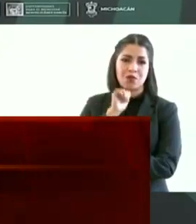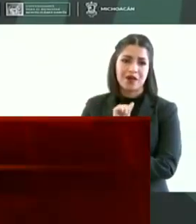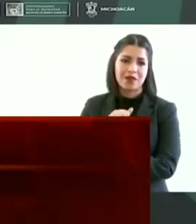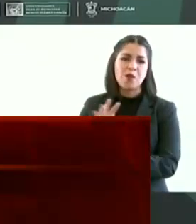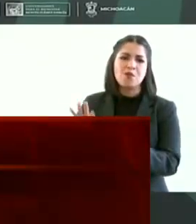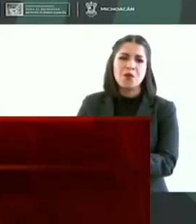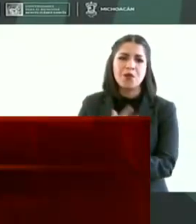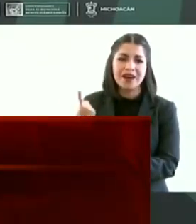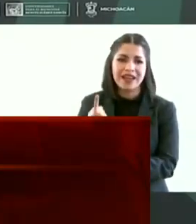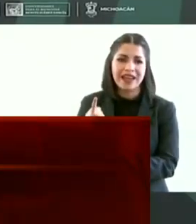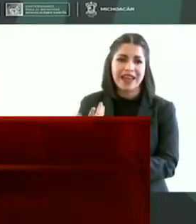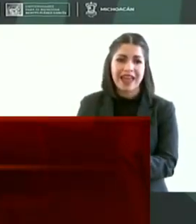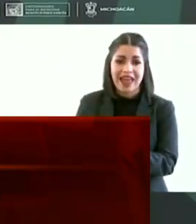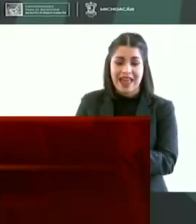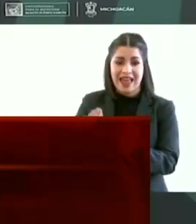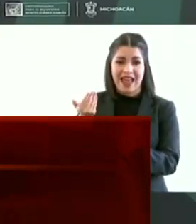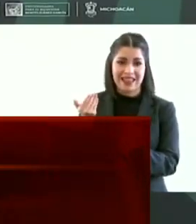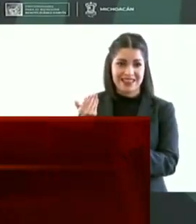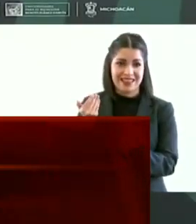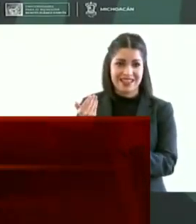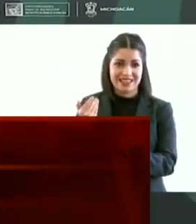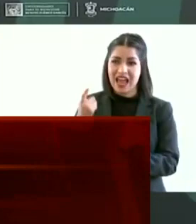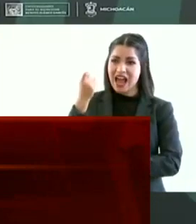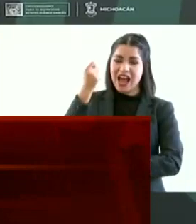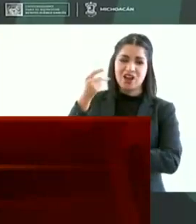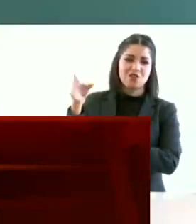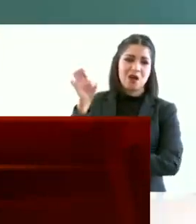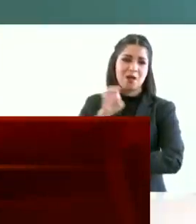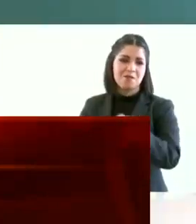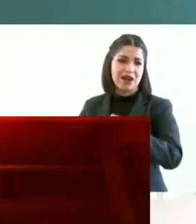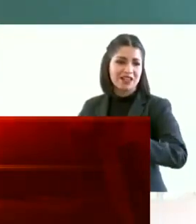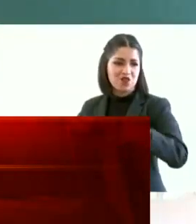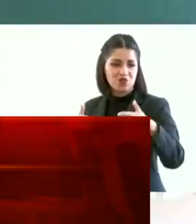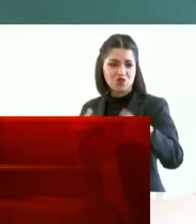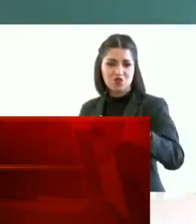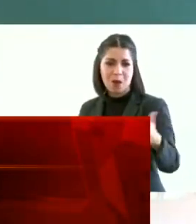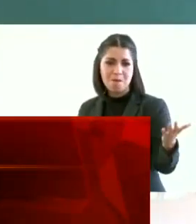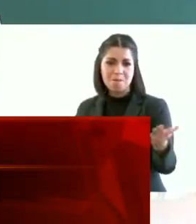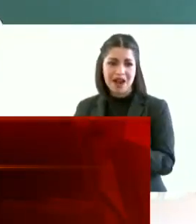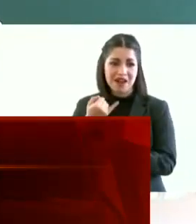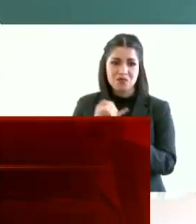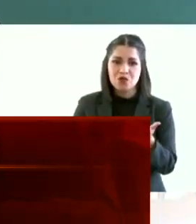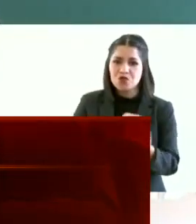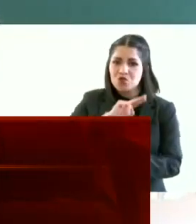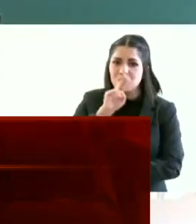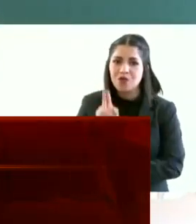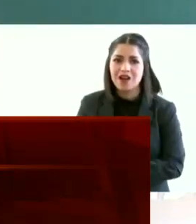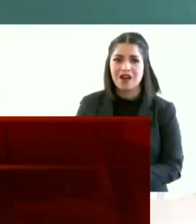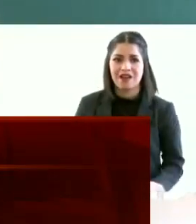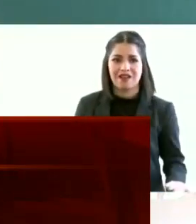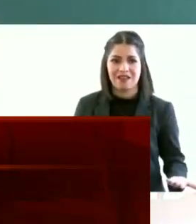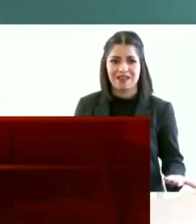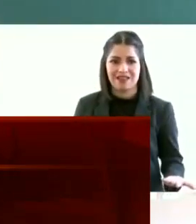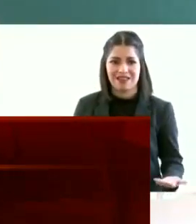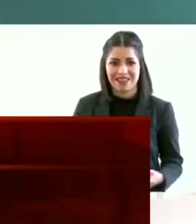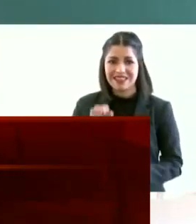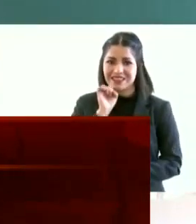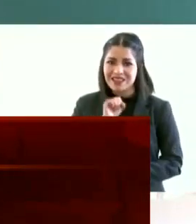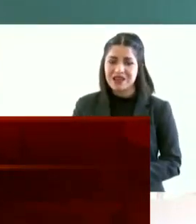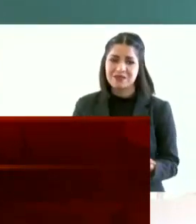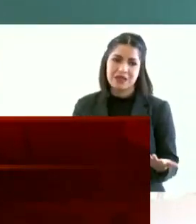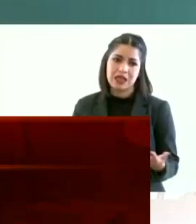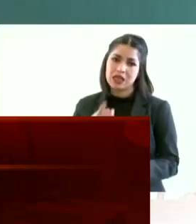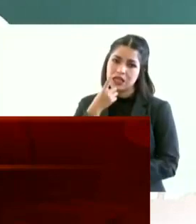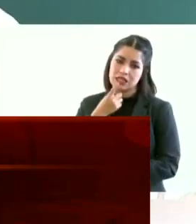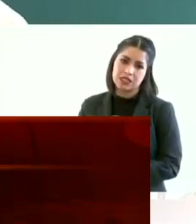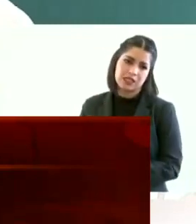arriba no pagaban, nunca pagaban impuestos. Y todavía tenían el descaro de